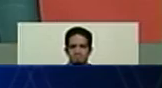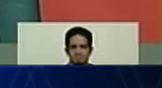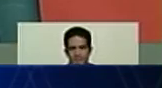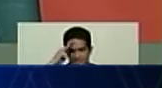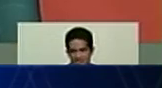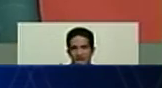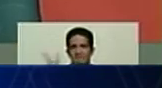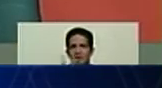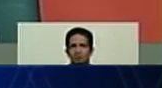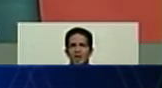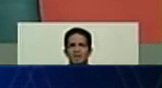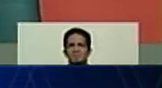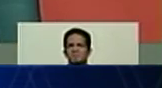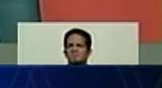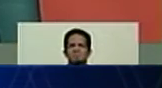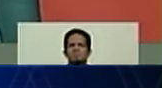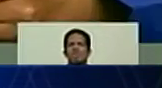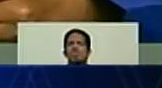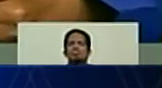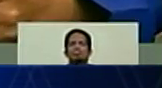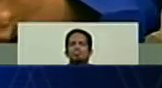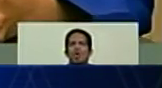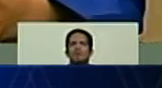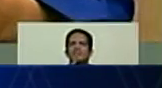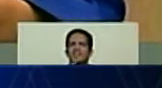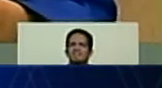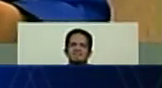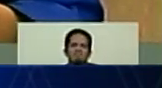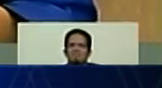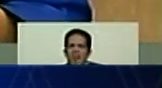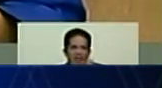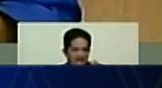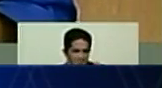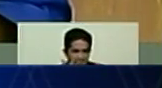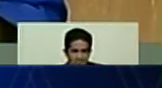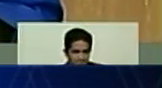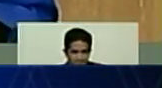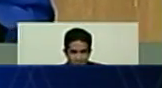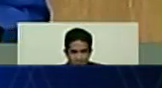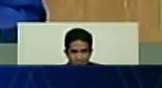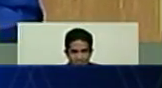qué norma? ¿En qué constitución? ¿En qué ley?